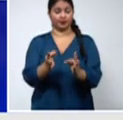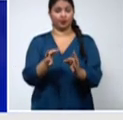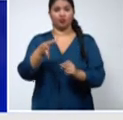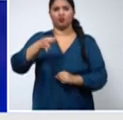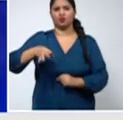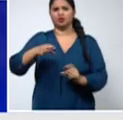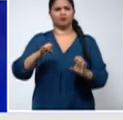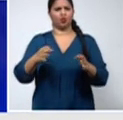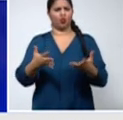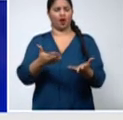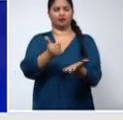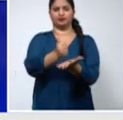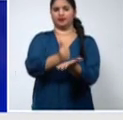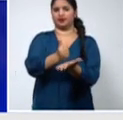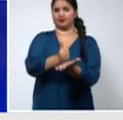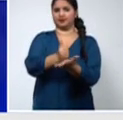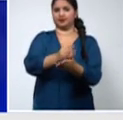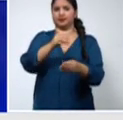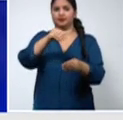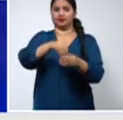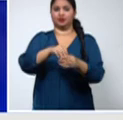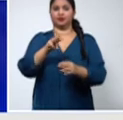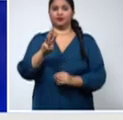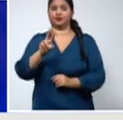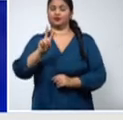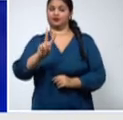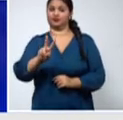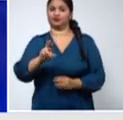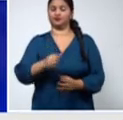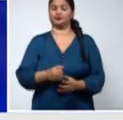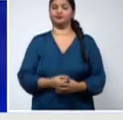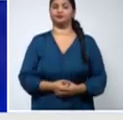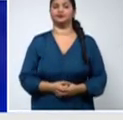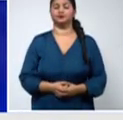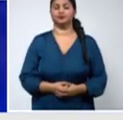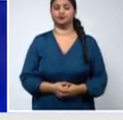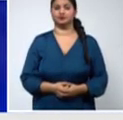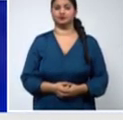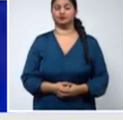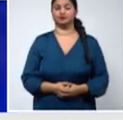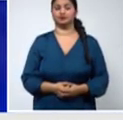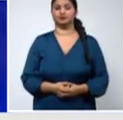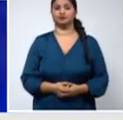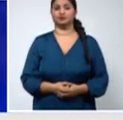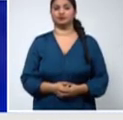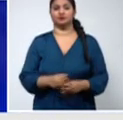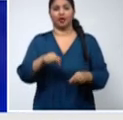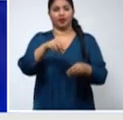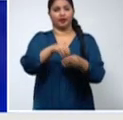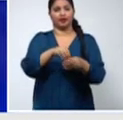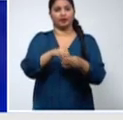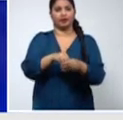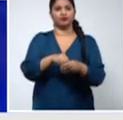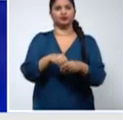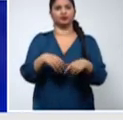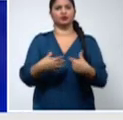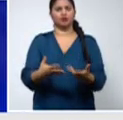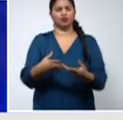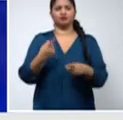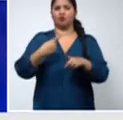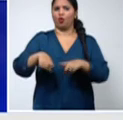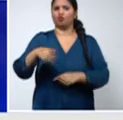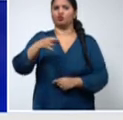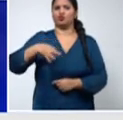cabecera, 32, pero también se diagnostican ayer casos en Céspedes y Vertientes, 3 en cada